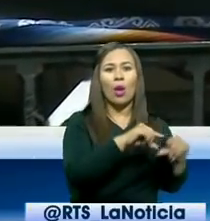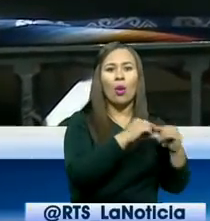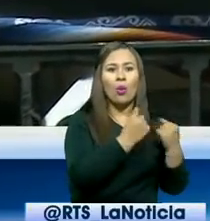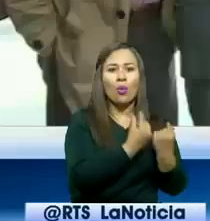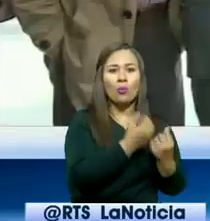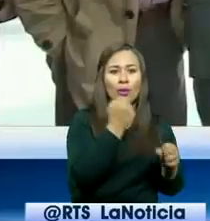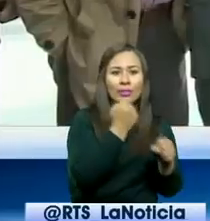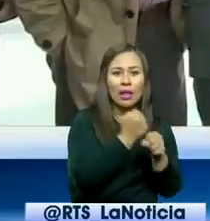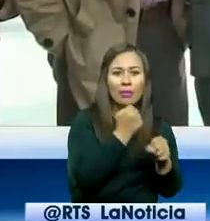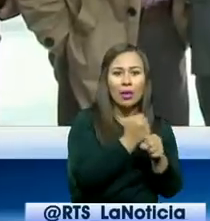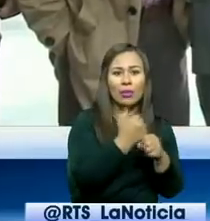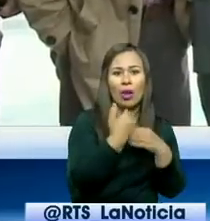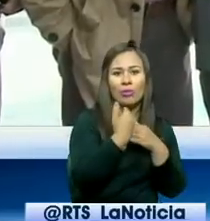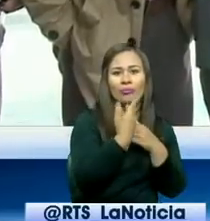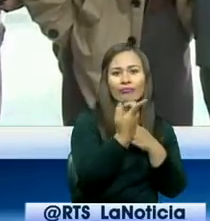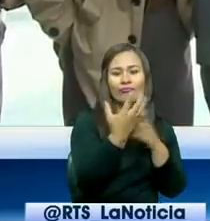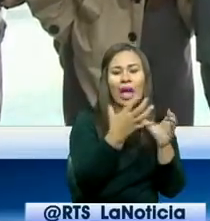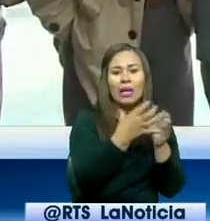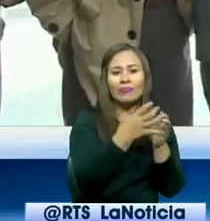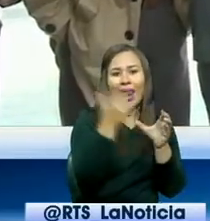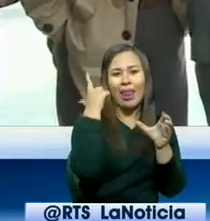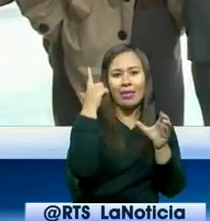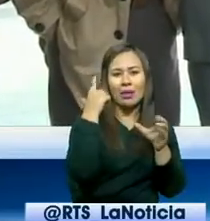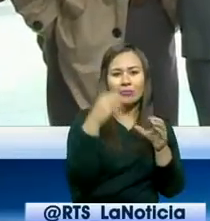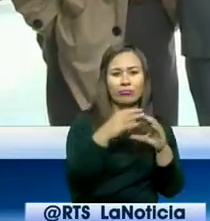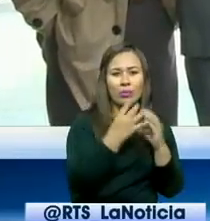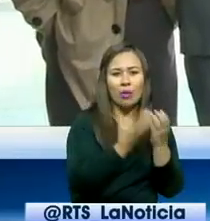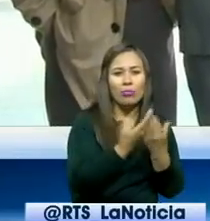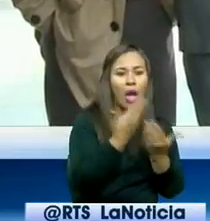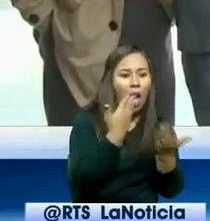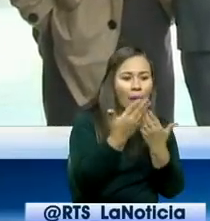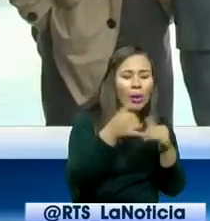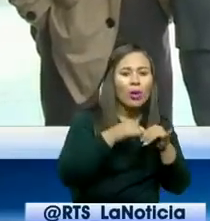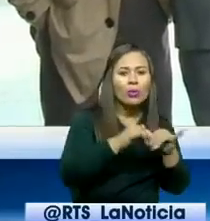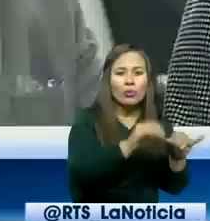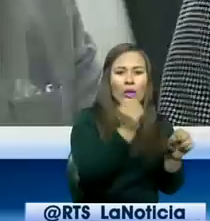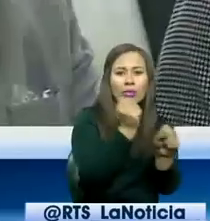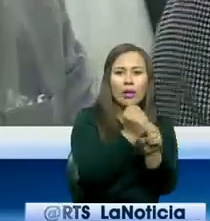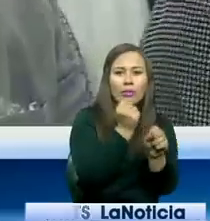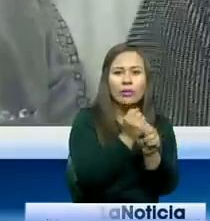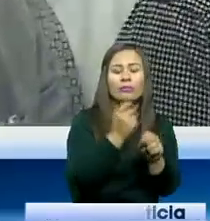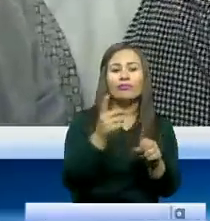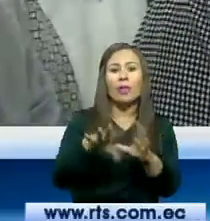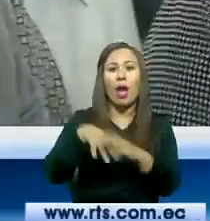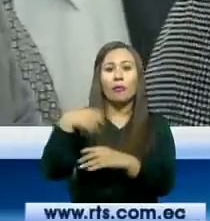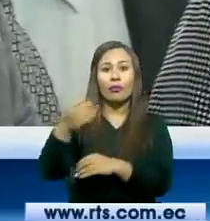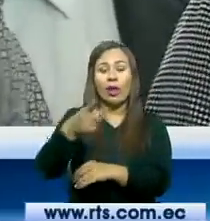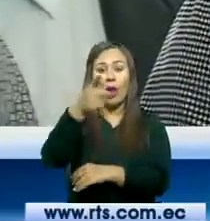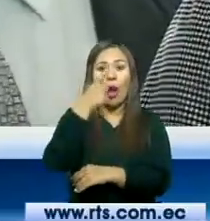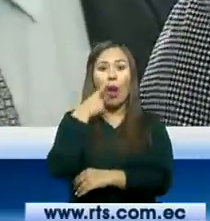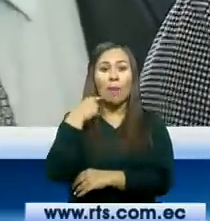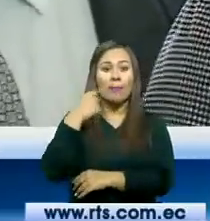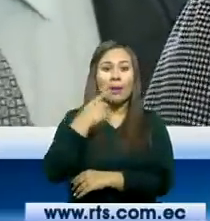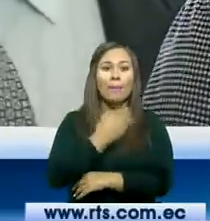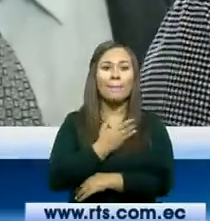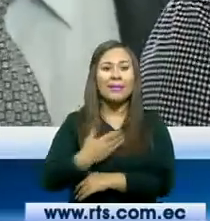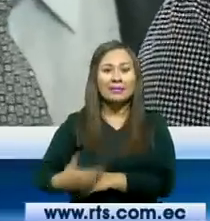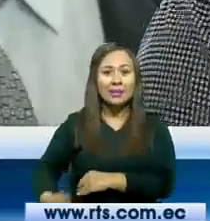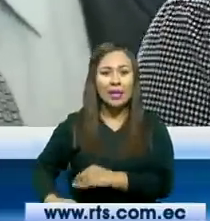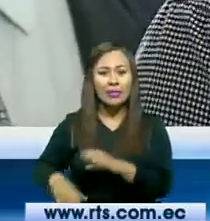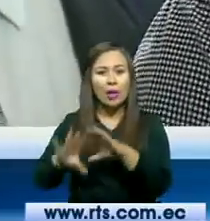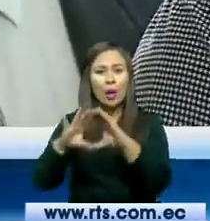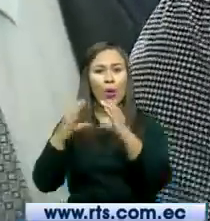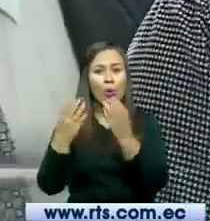de Trabajadores FUT como parte de la continuación del diálogo nacional. A la salida, José Villavicencio, presidente del FUT,